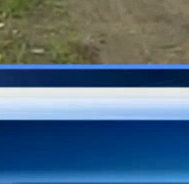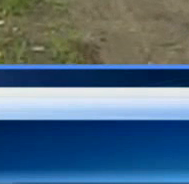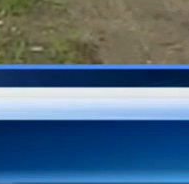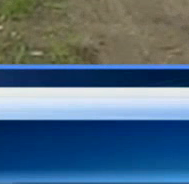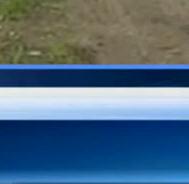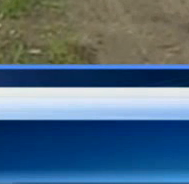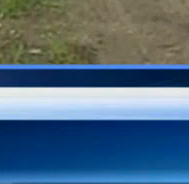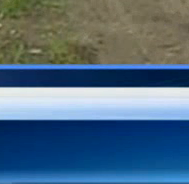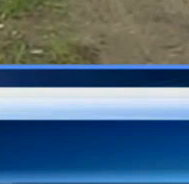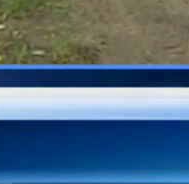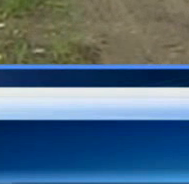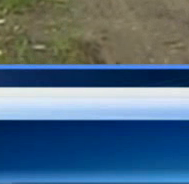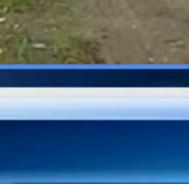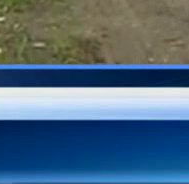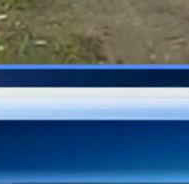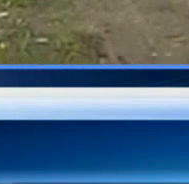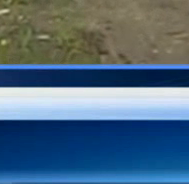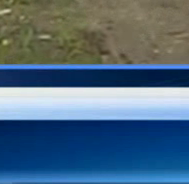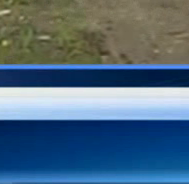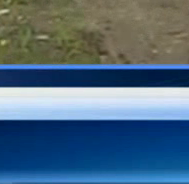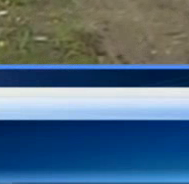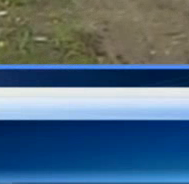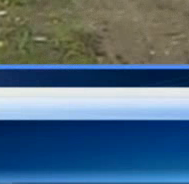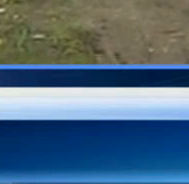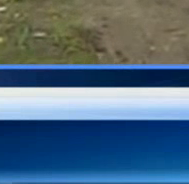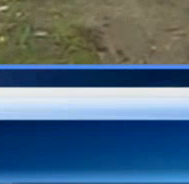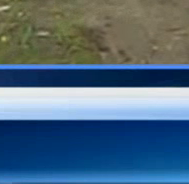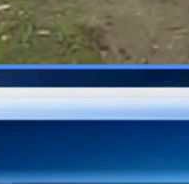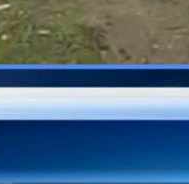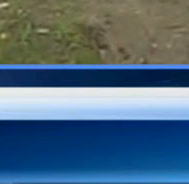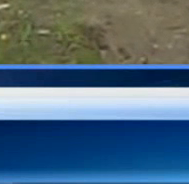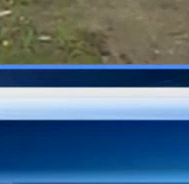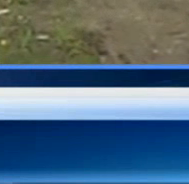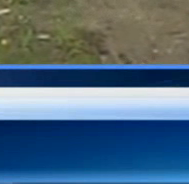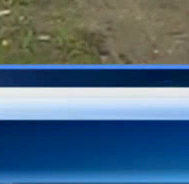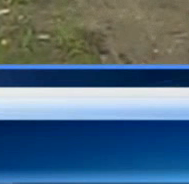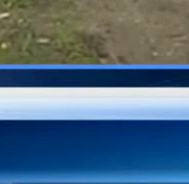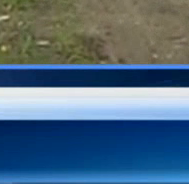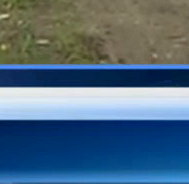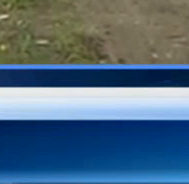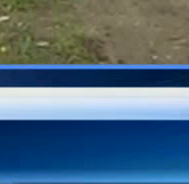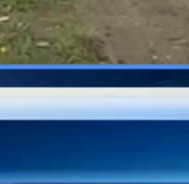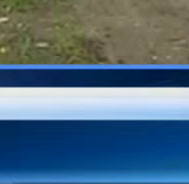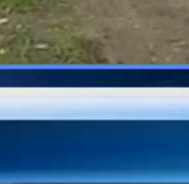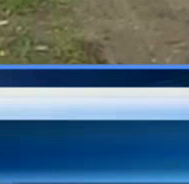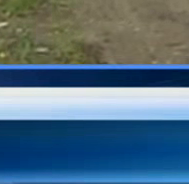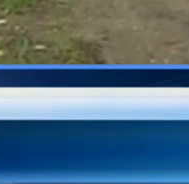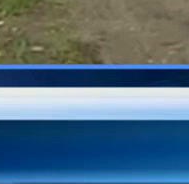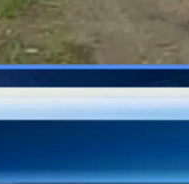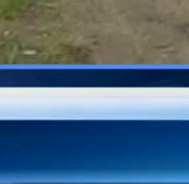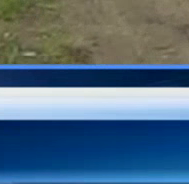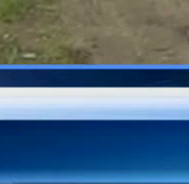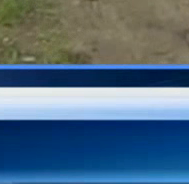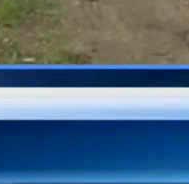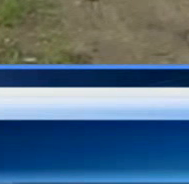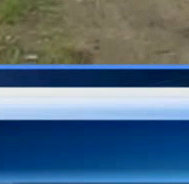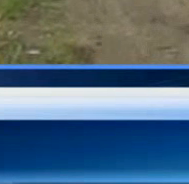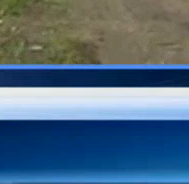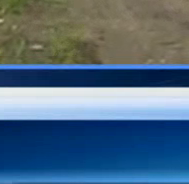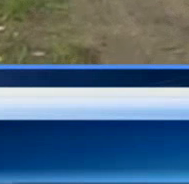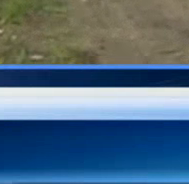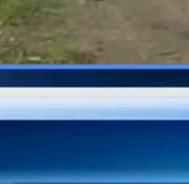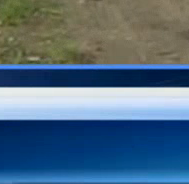esas condiciones de peligro para la salud. Y una situación insoportable, diaria. O sea, no es algo eventual, es permanente. Claro, no es algo que